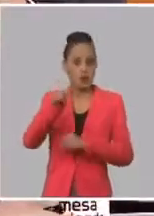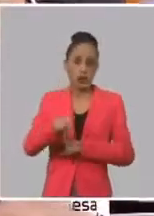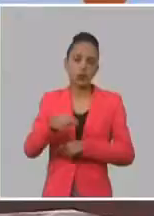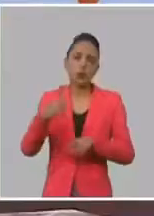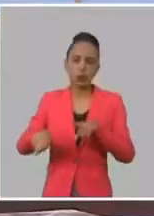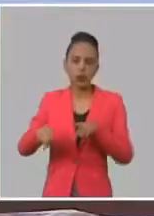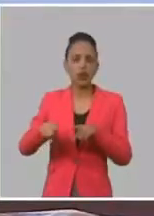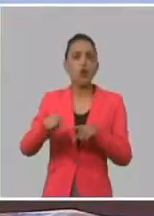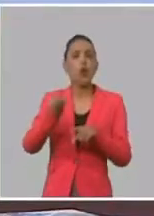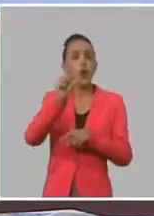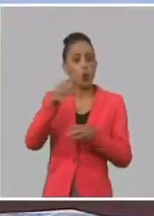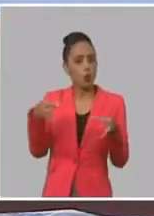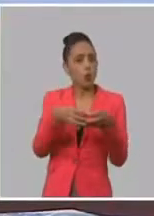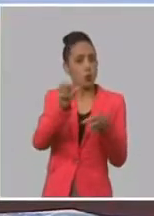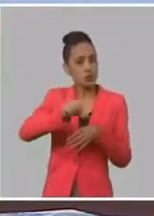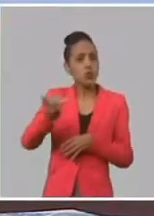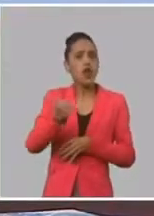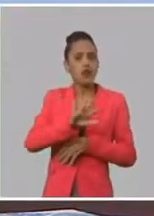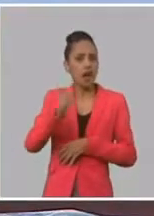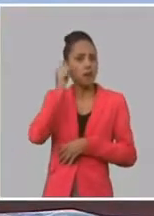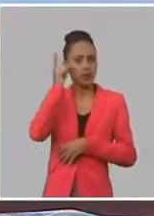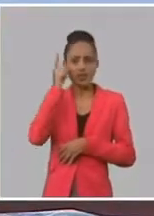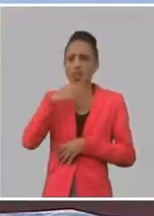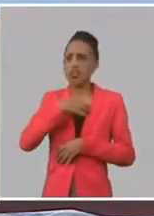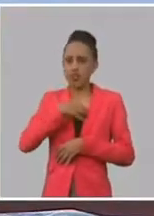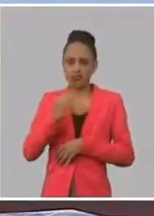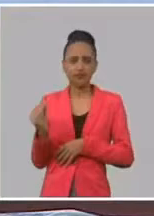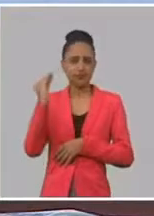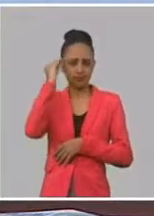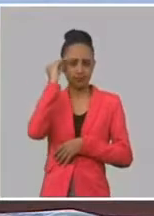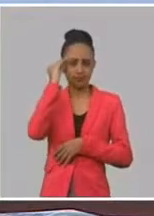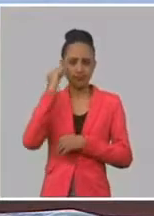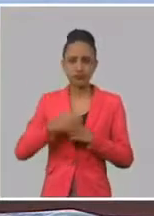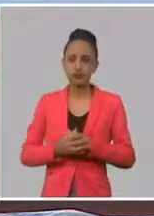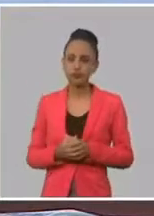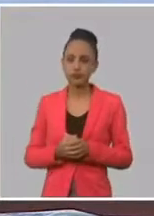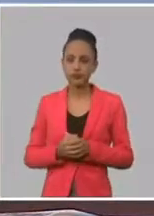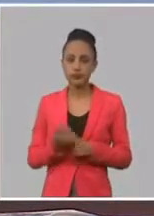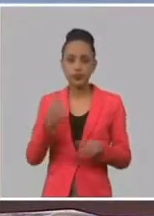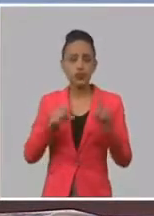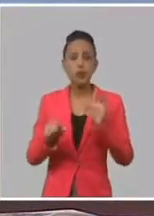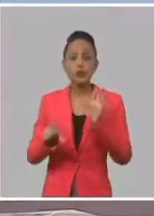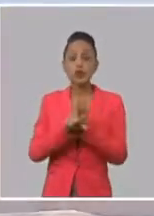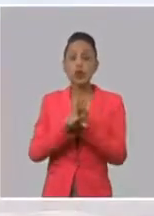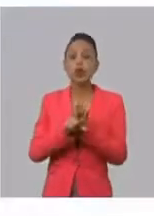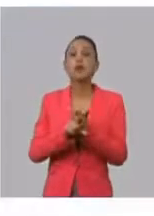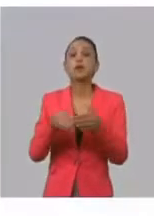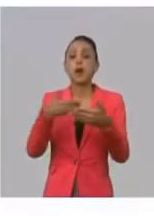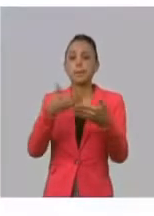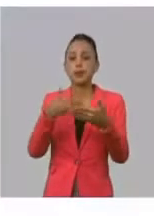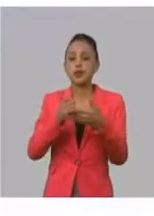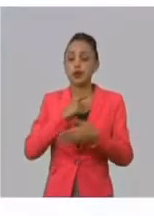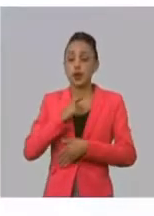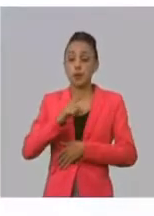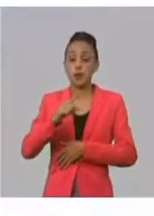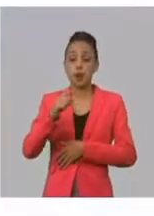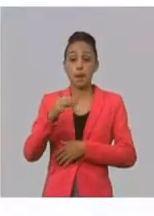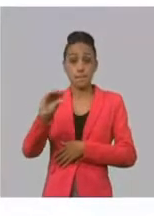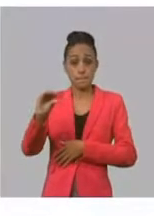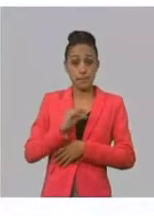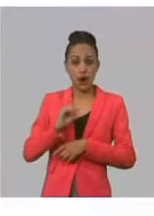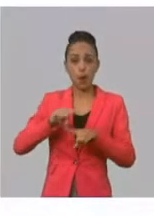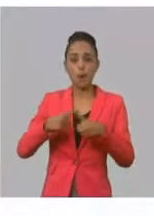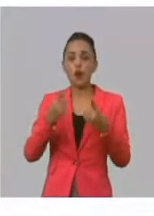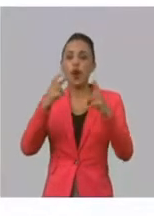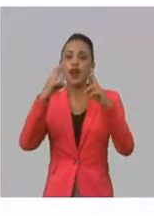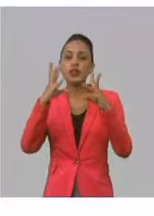la contribución especial la figura social no sé si recuerdan que inició por las empresas que por el por el pago por resultados y por algunas